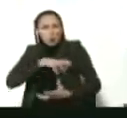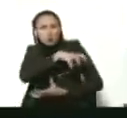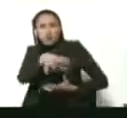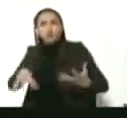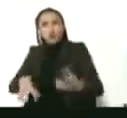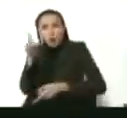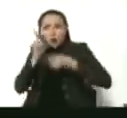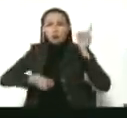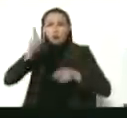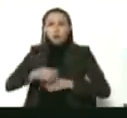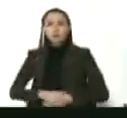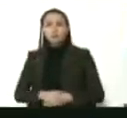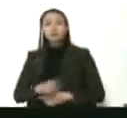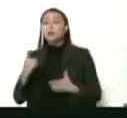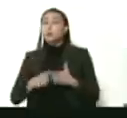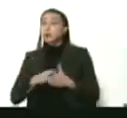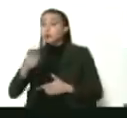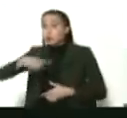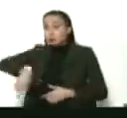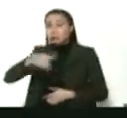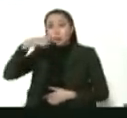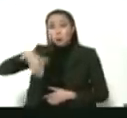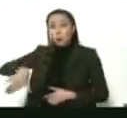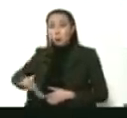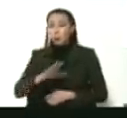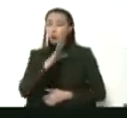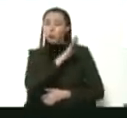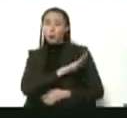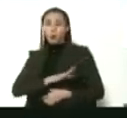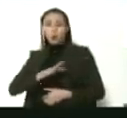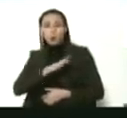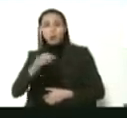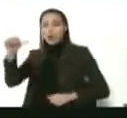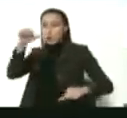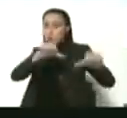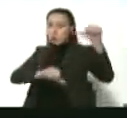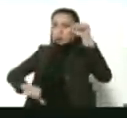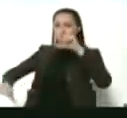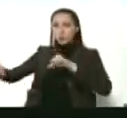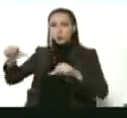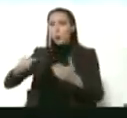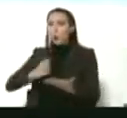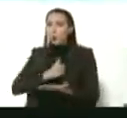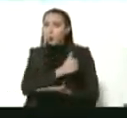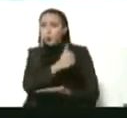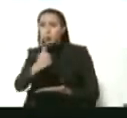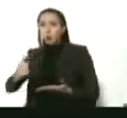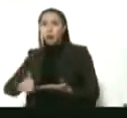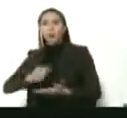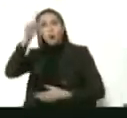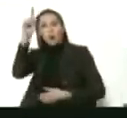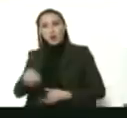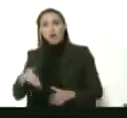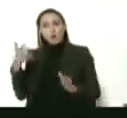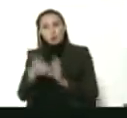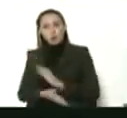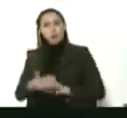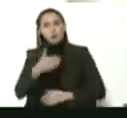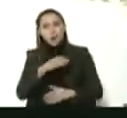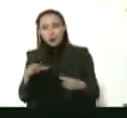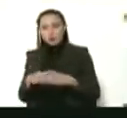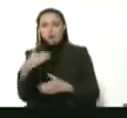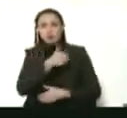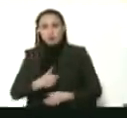Así que Venezuela, su comité científico, farmacológico y su consejo presidencial